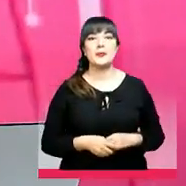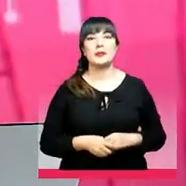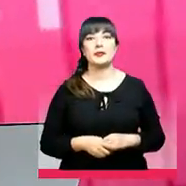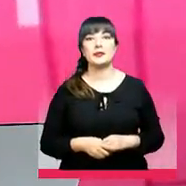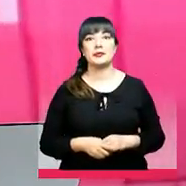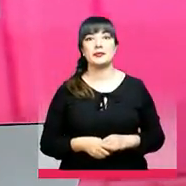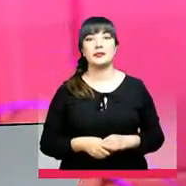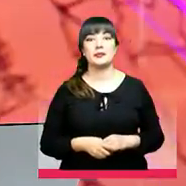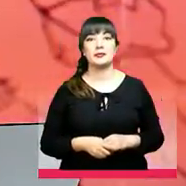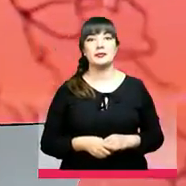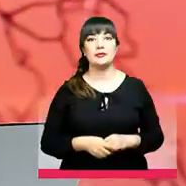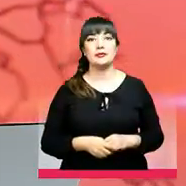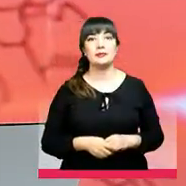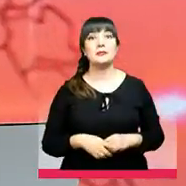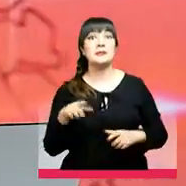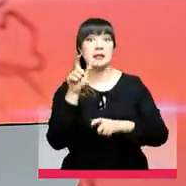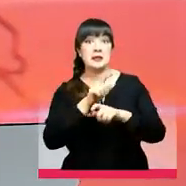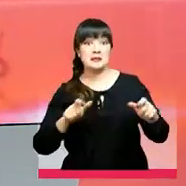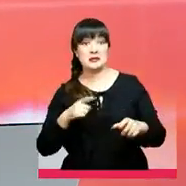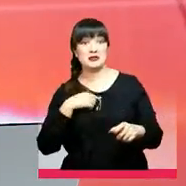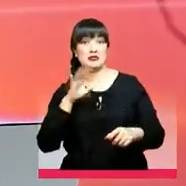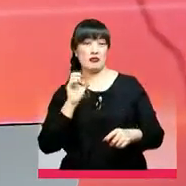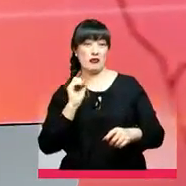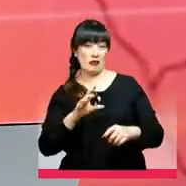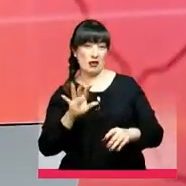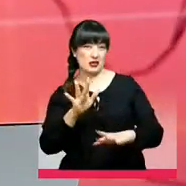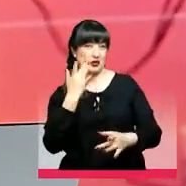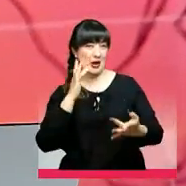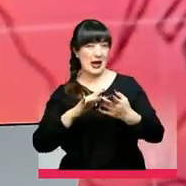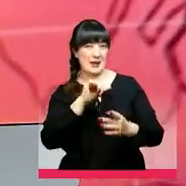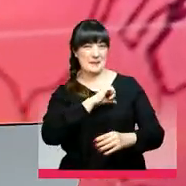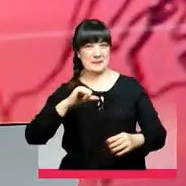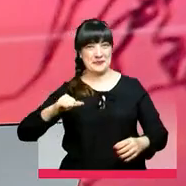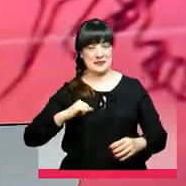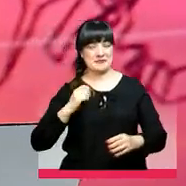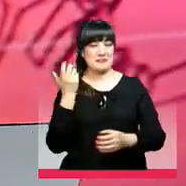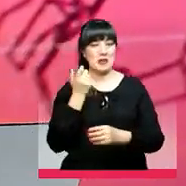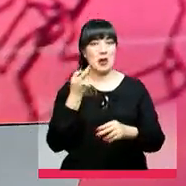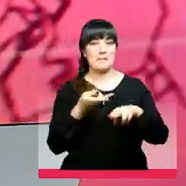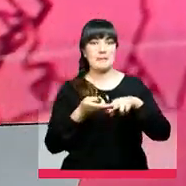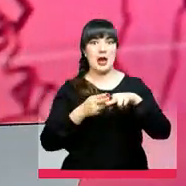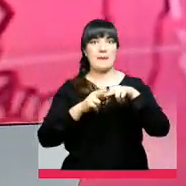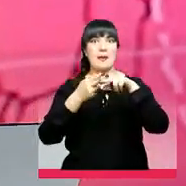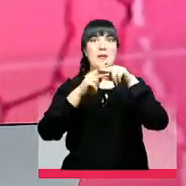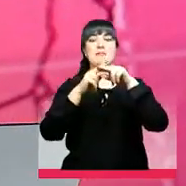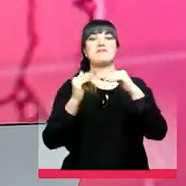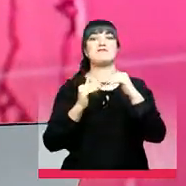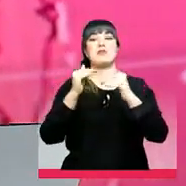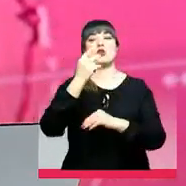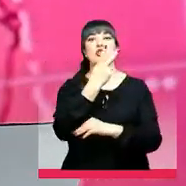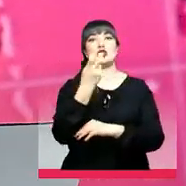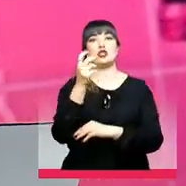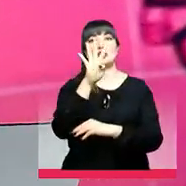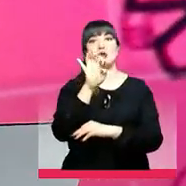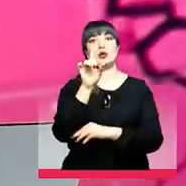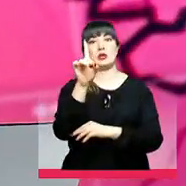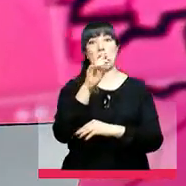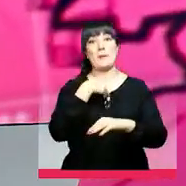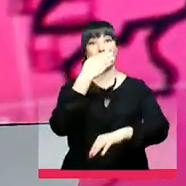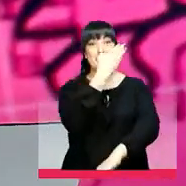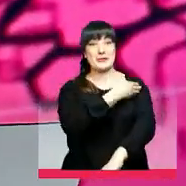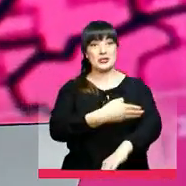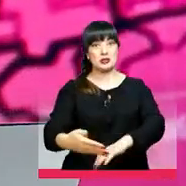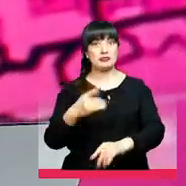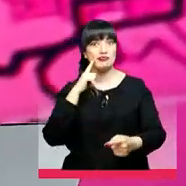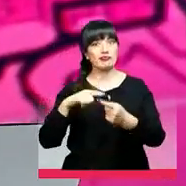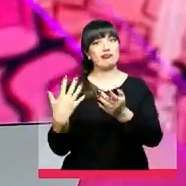de quienes están afiliados a los fondos privados de pensiones tuvieron incrementos históricos, llegando a los 291 billones de pesos a corte